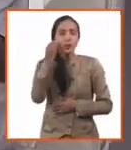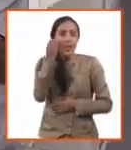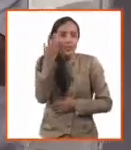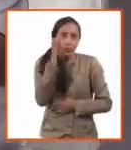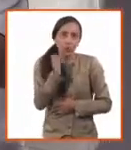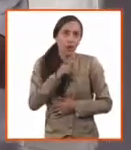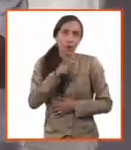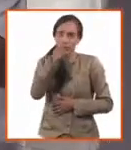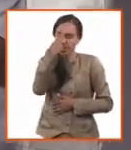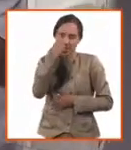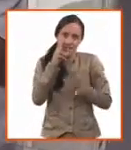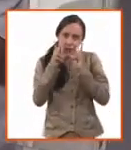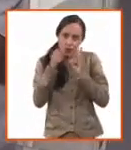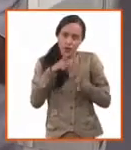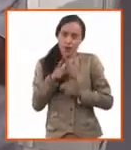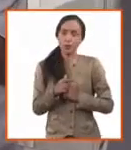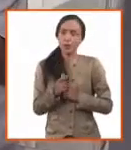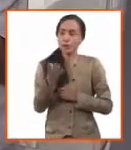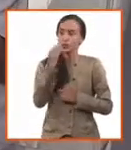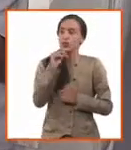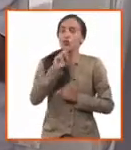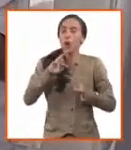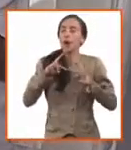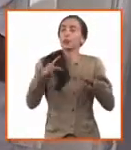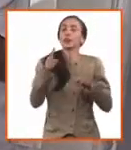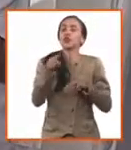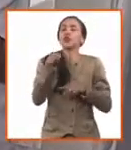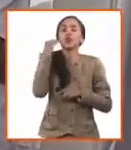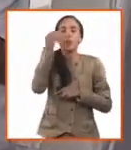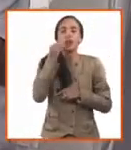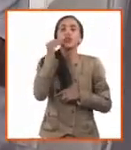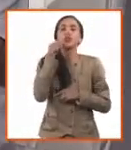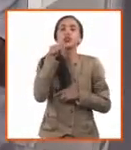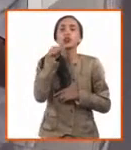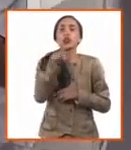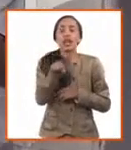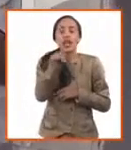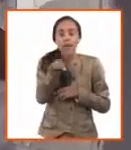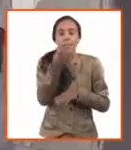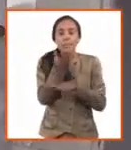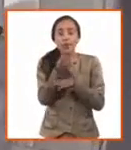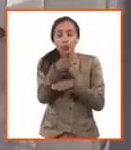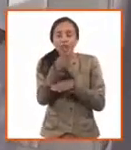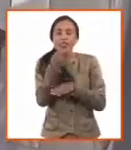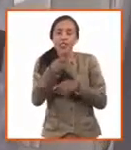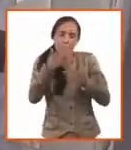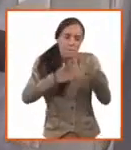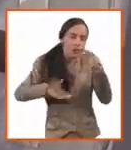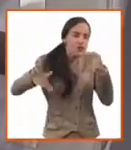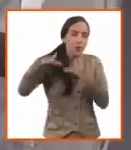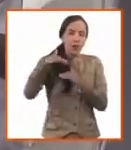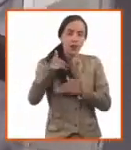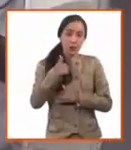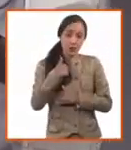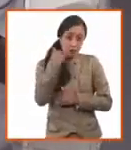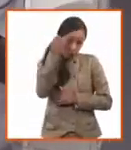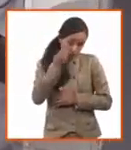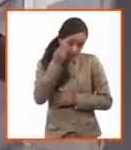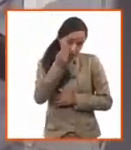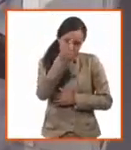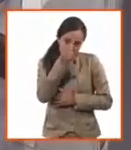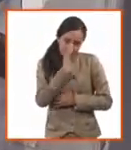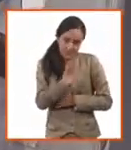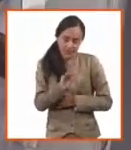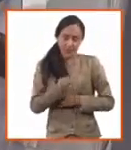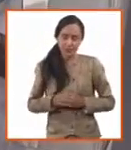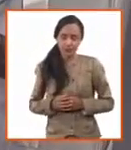es no me repitan, sino supérenme. Creo que eso es lo que nos pediría el Che. Incluso en El socialismo y el hombre en Cuba, y en general hay